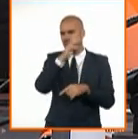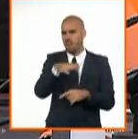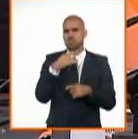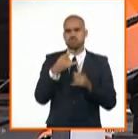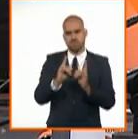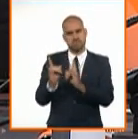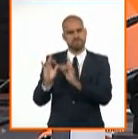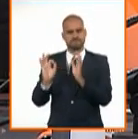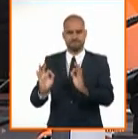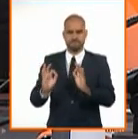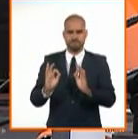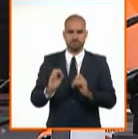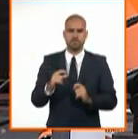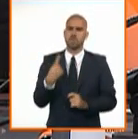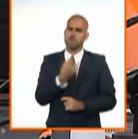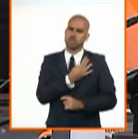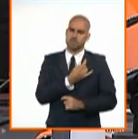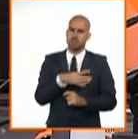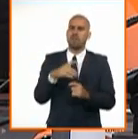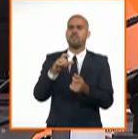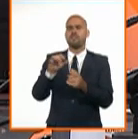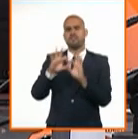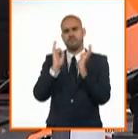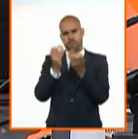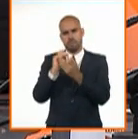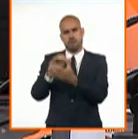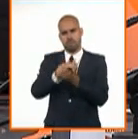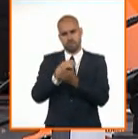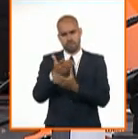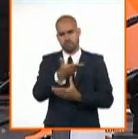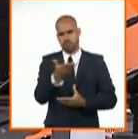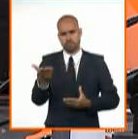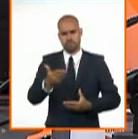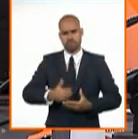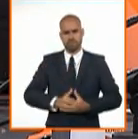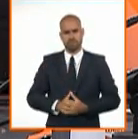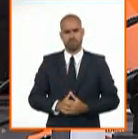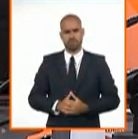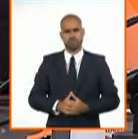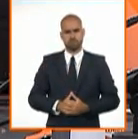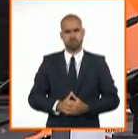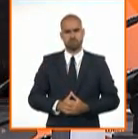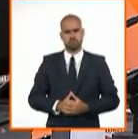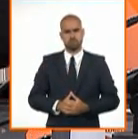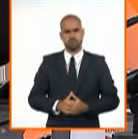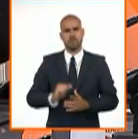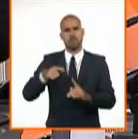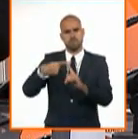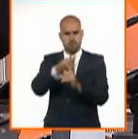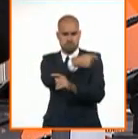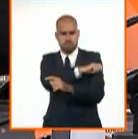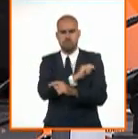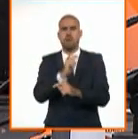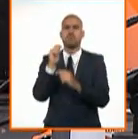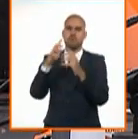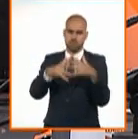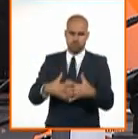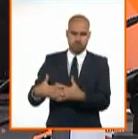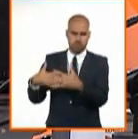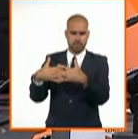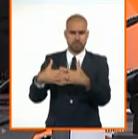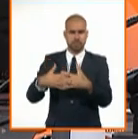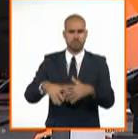a los familiares y seres queridos de las víctimas del tiroteo y a todo el pueblo de los eeuu mientras